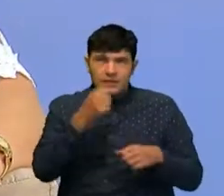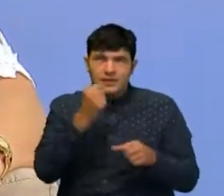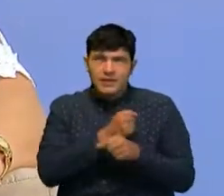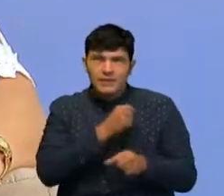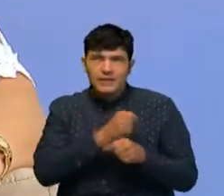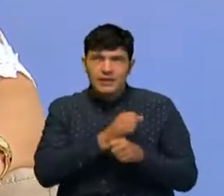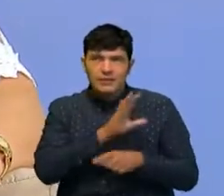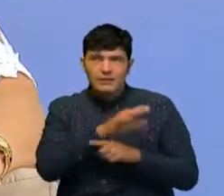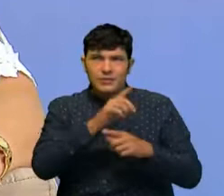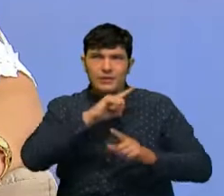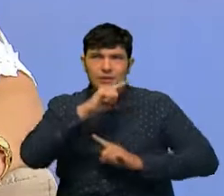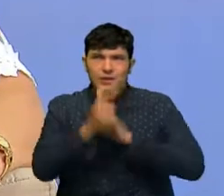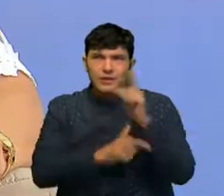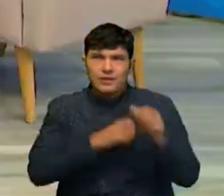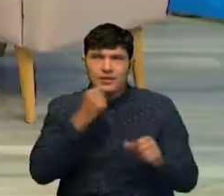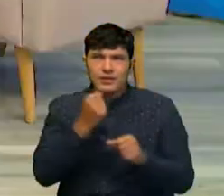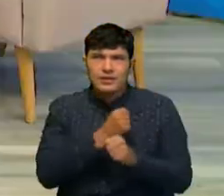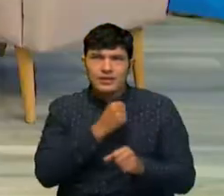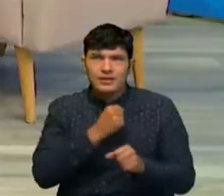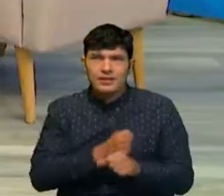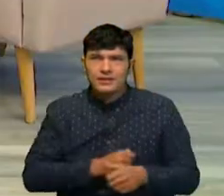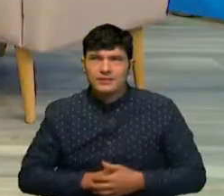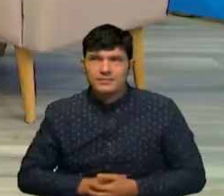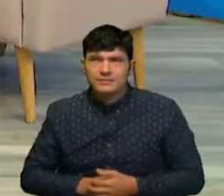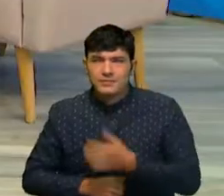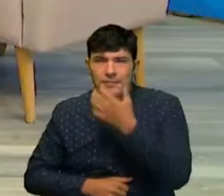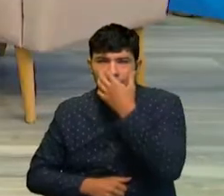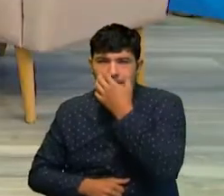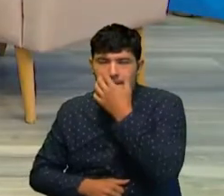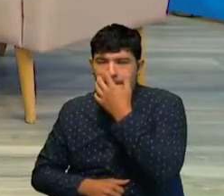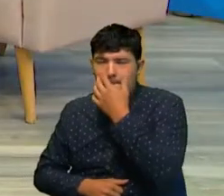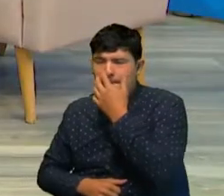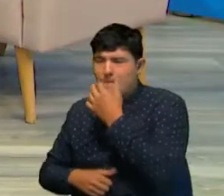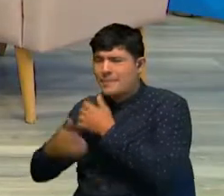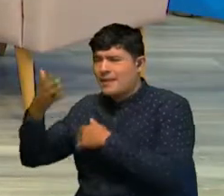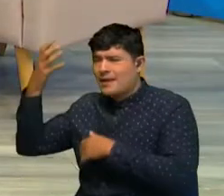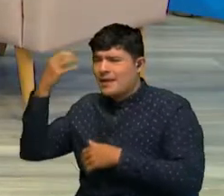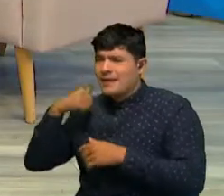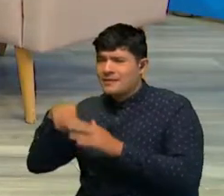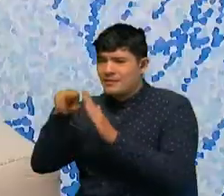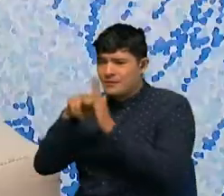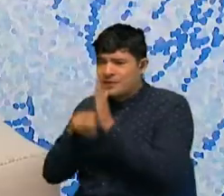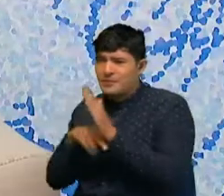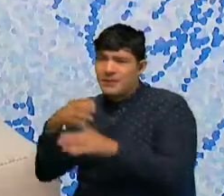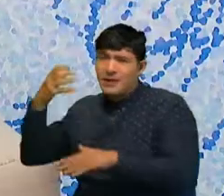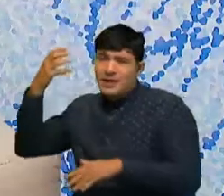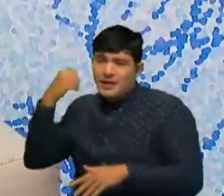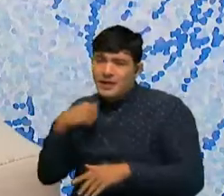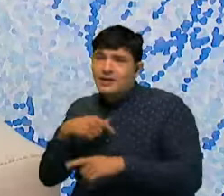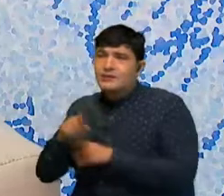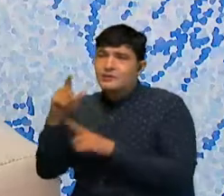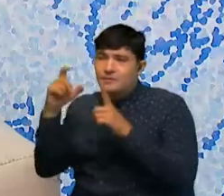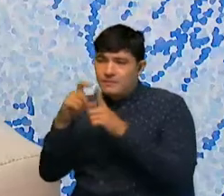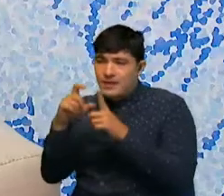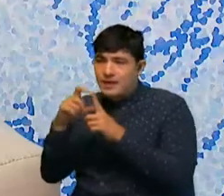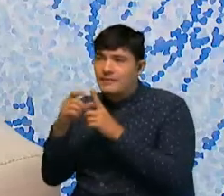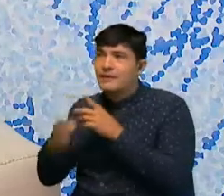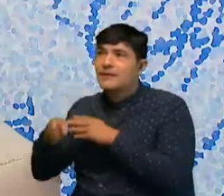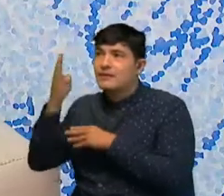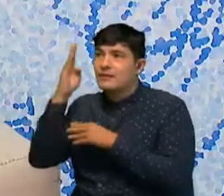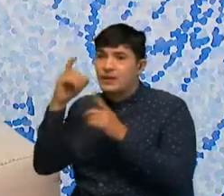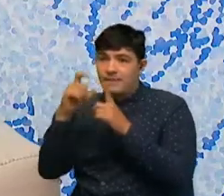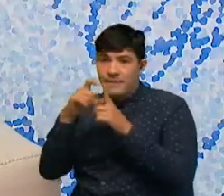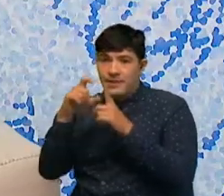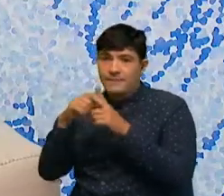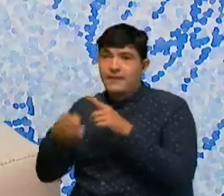fuerza de trabajo. Y es que viene desde una normativa mucho más alta, y es la palabra de Dios. En la palabra